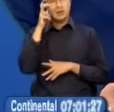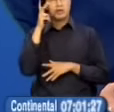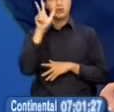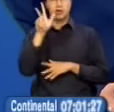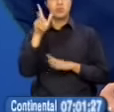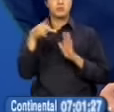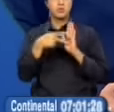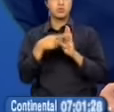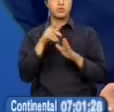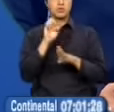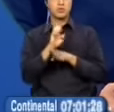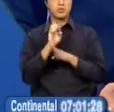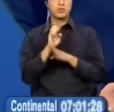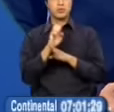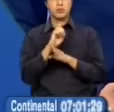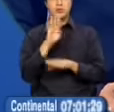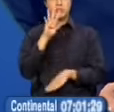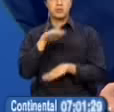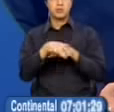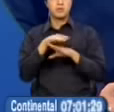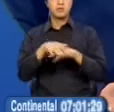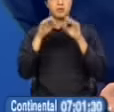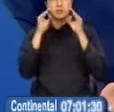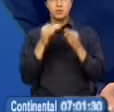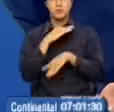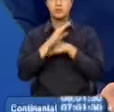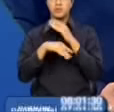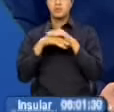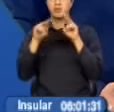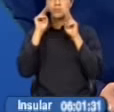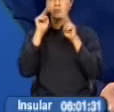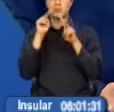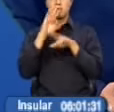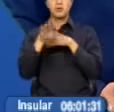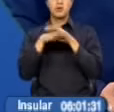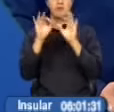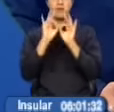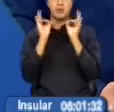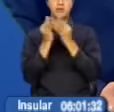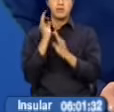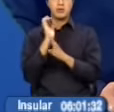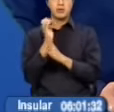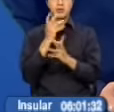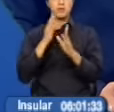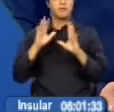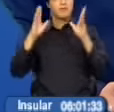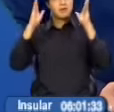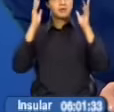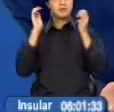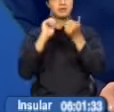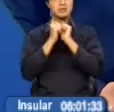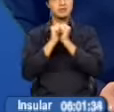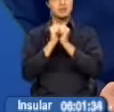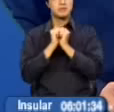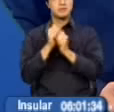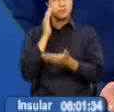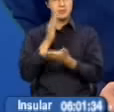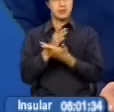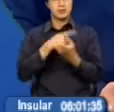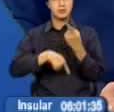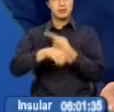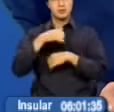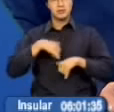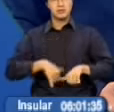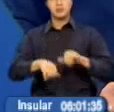quedan en casa bueno sin duda serán las cuatro de la tarde el momento propicio para que se une a la familia ecuatoriana en esta fiesta deportiva vamos a hacer una pausa pero